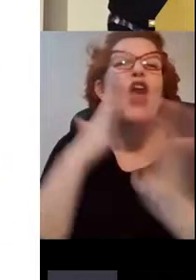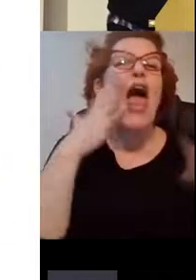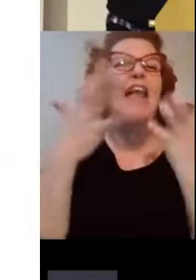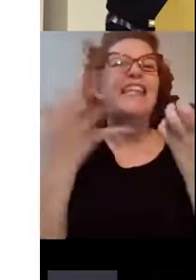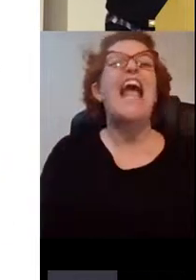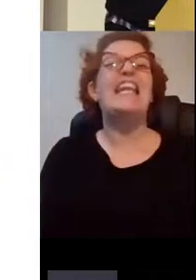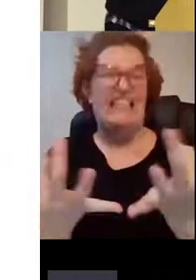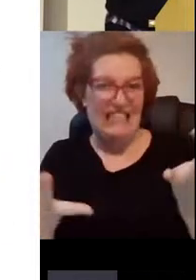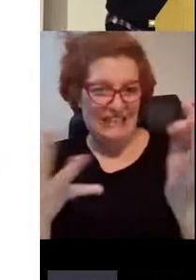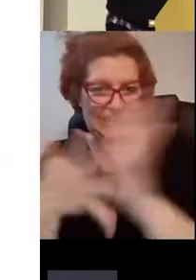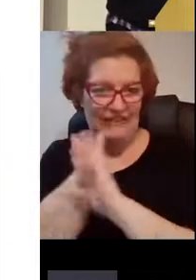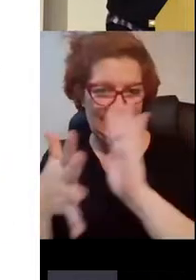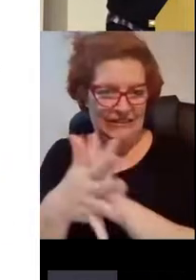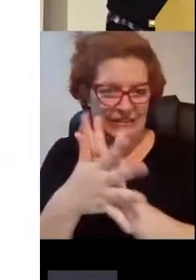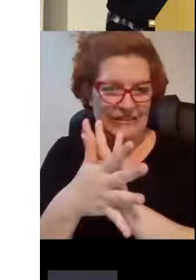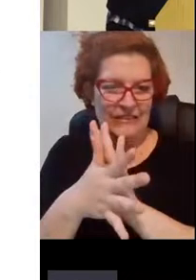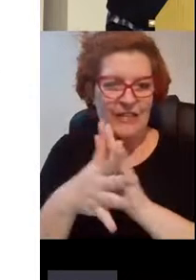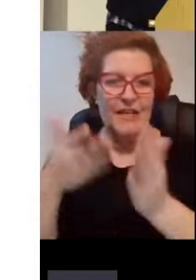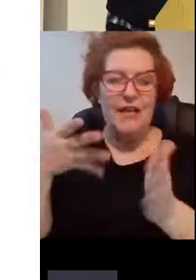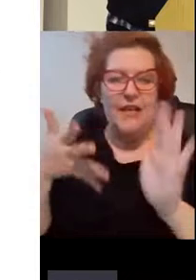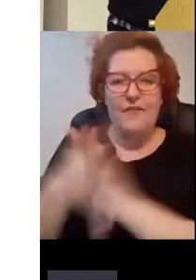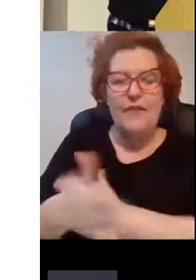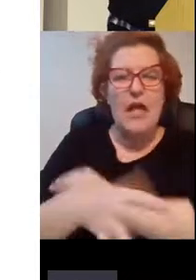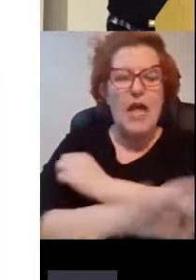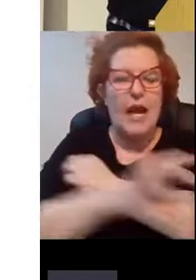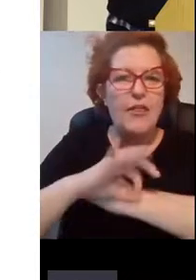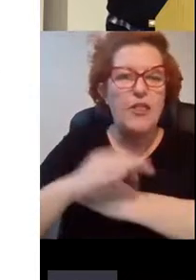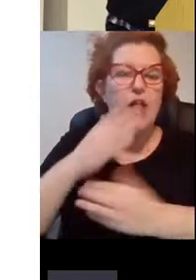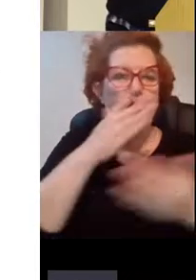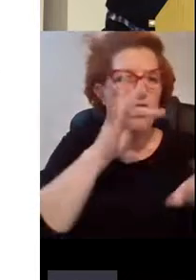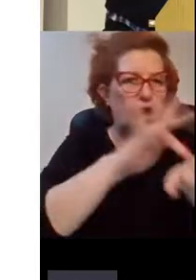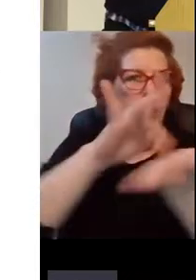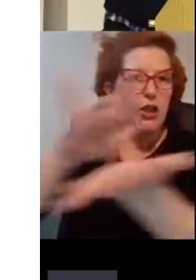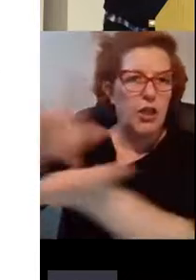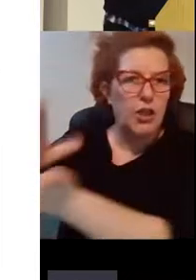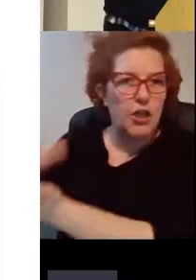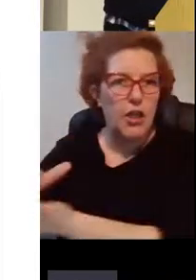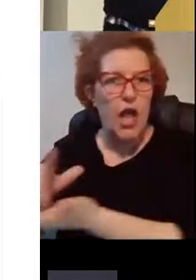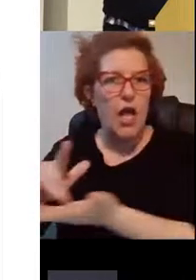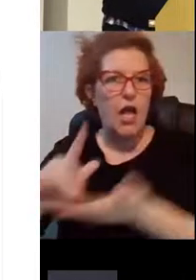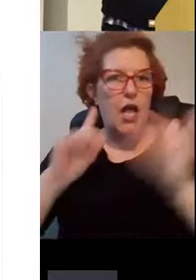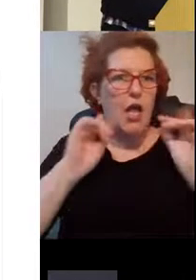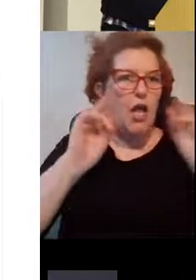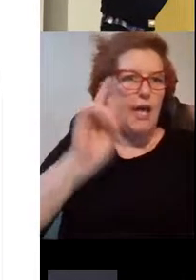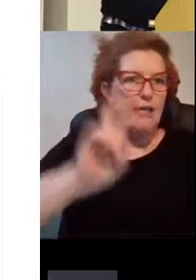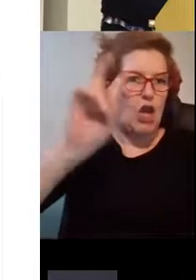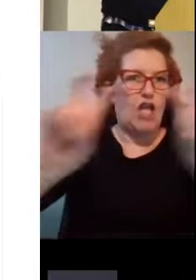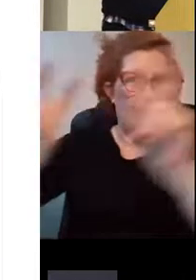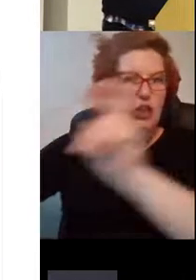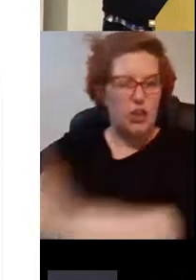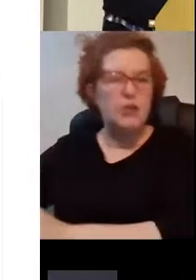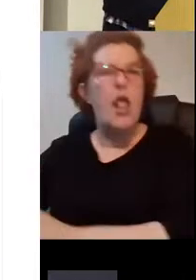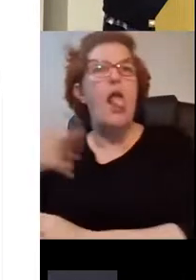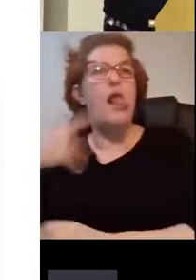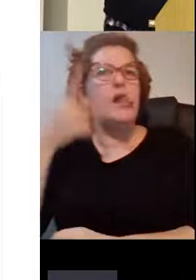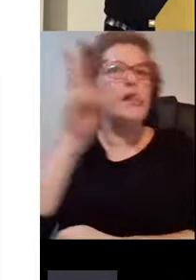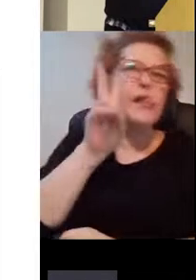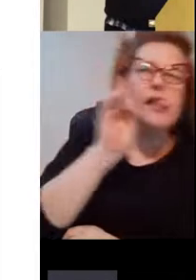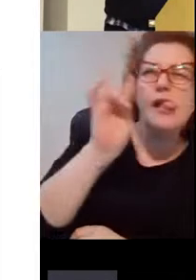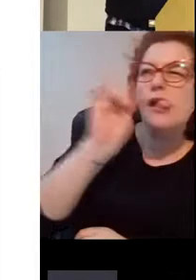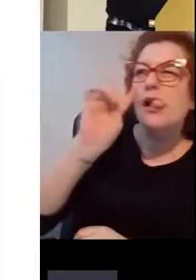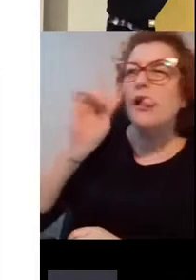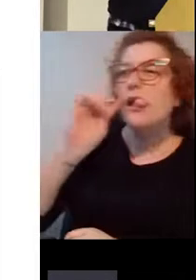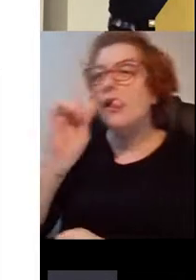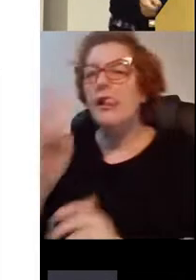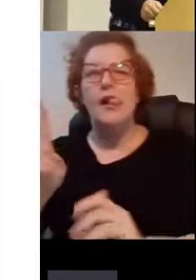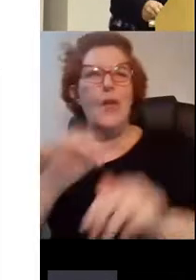que realmente a lo largo del curso hayan visto 6, 8, 10 casos de libros de artistas diluidos durante todo el año, y sea al final realmente el momento en